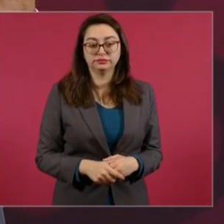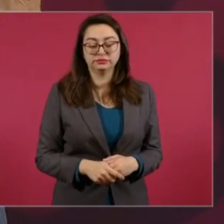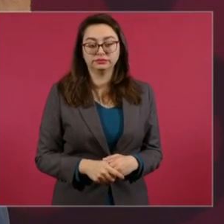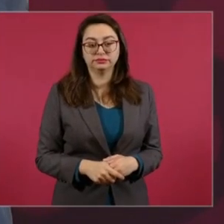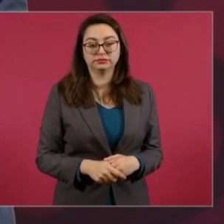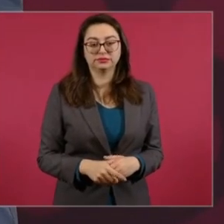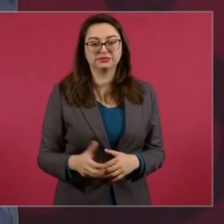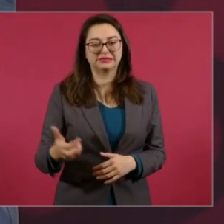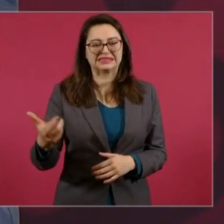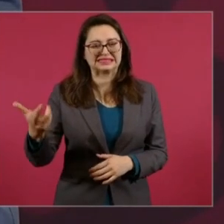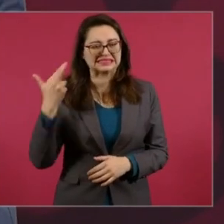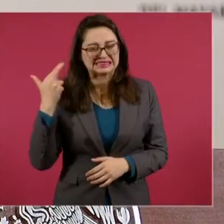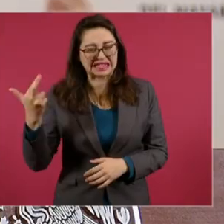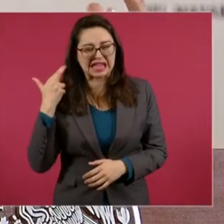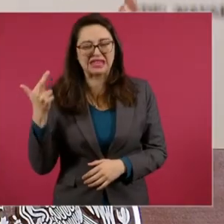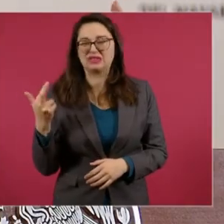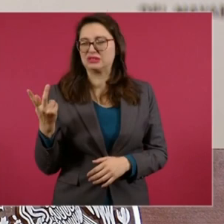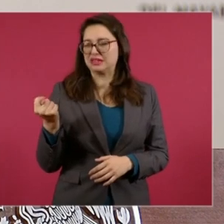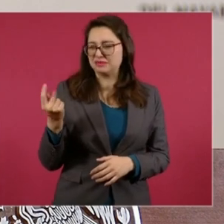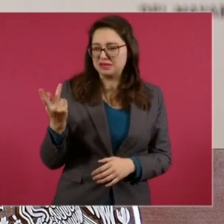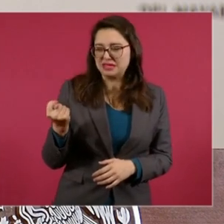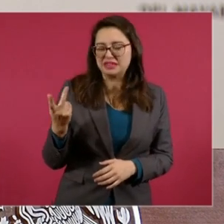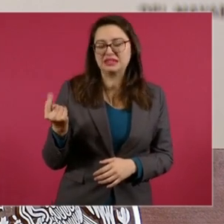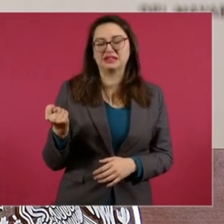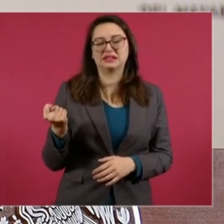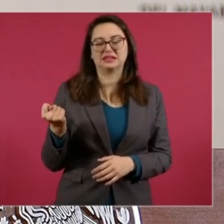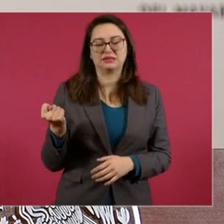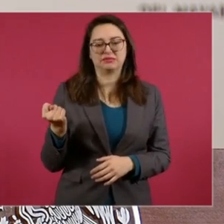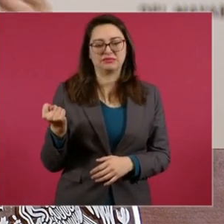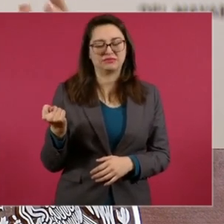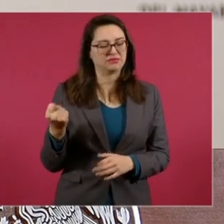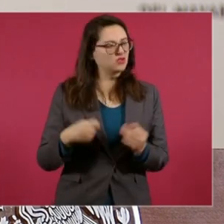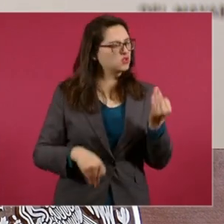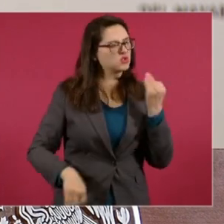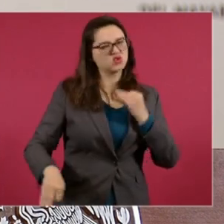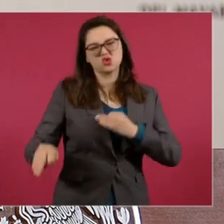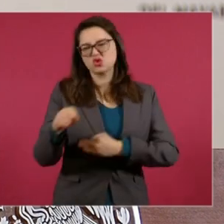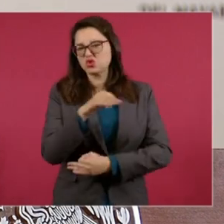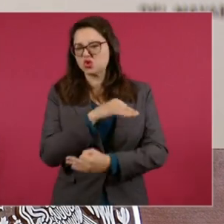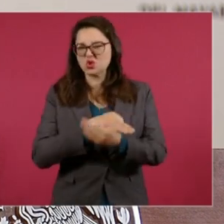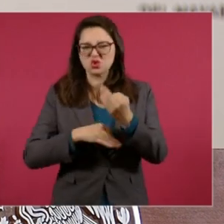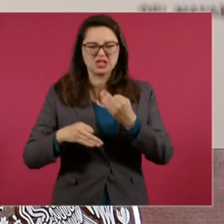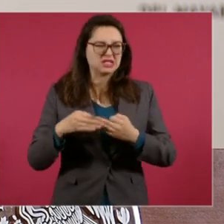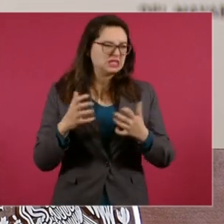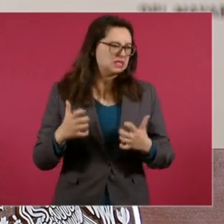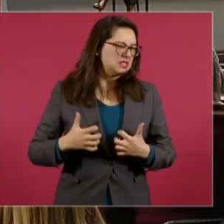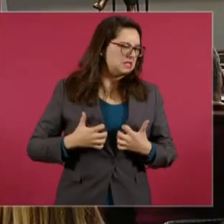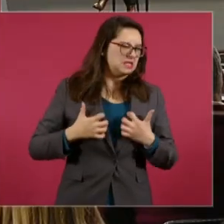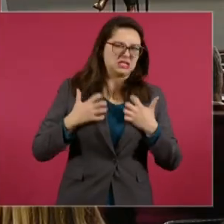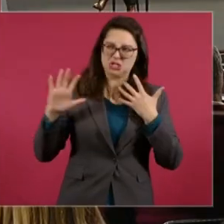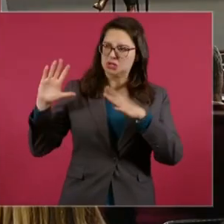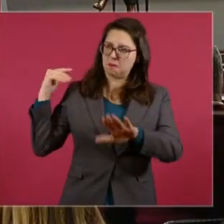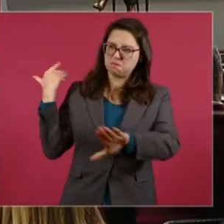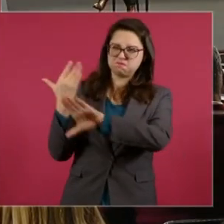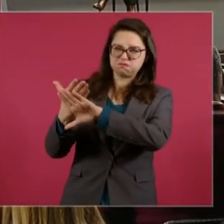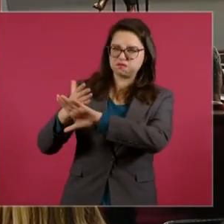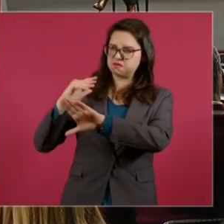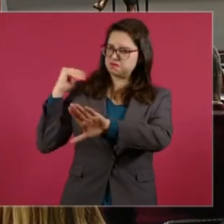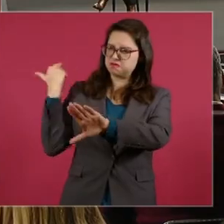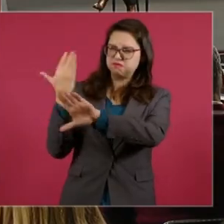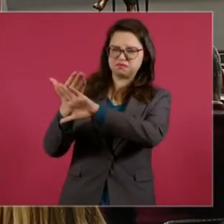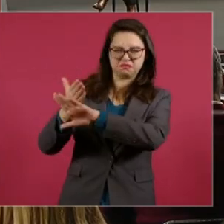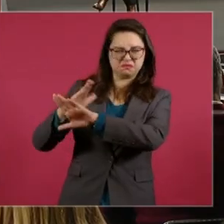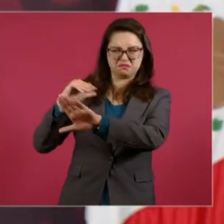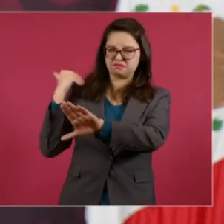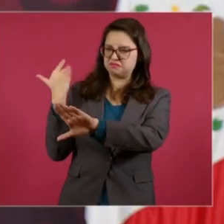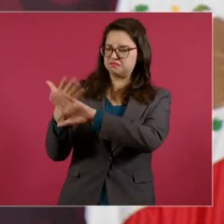Las estaciones de radio, de televisión, todas en contra de lo que